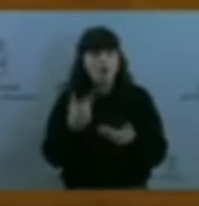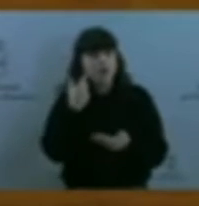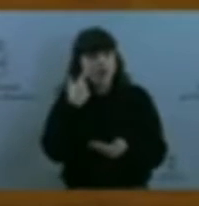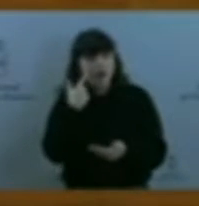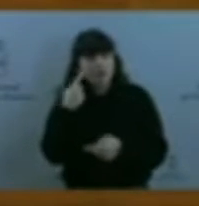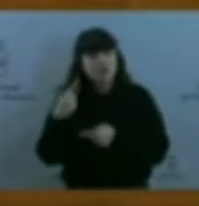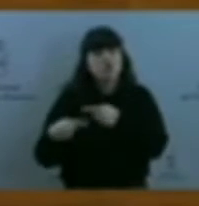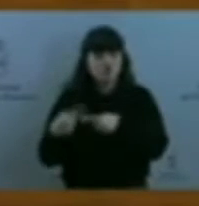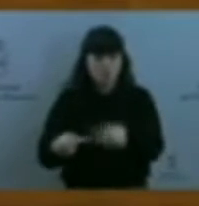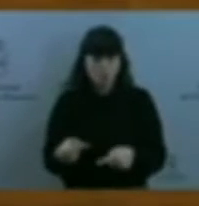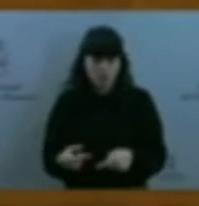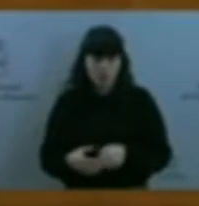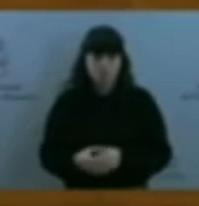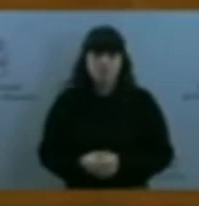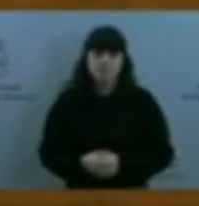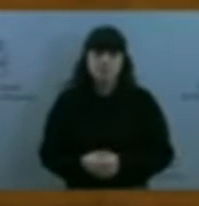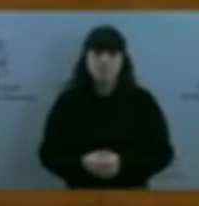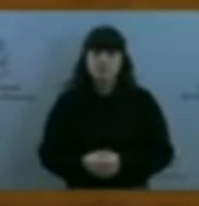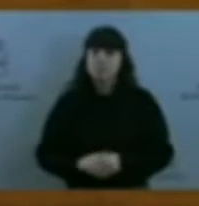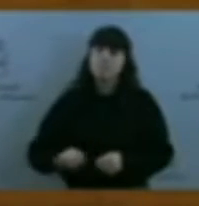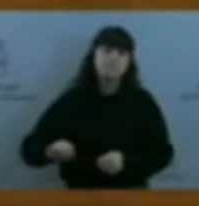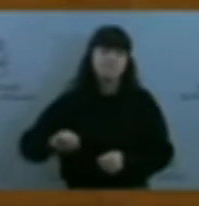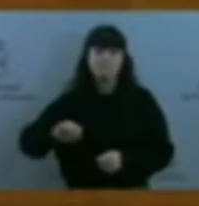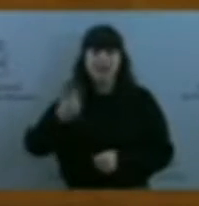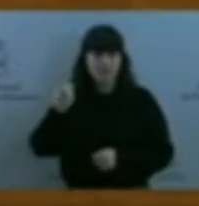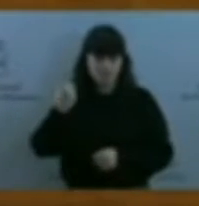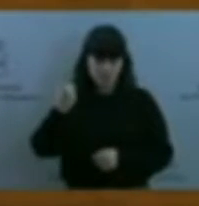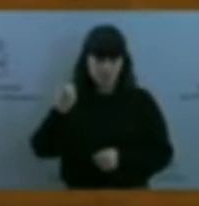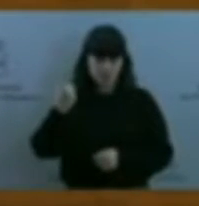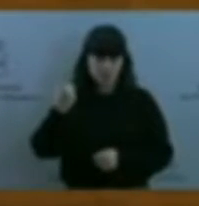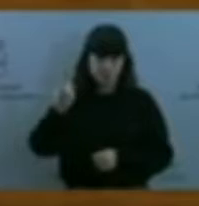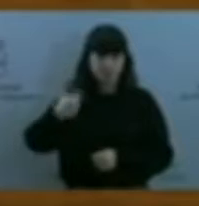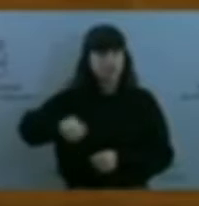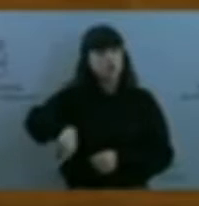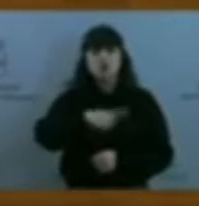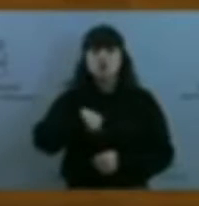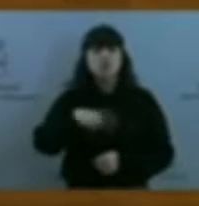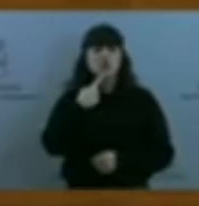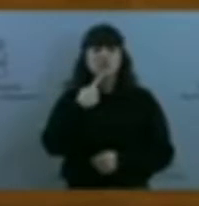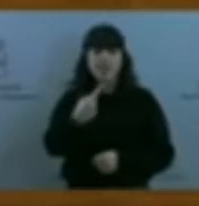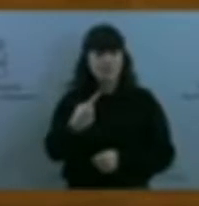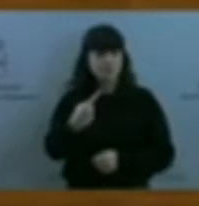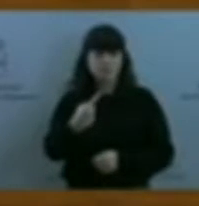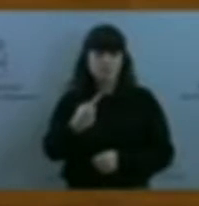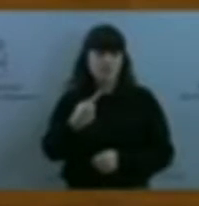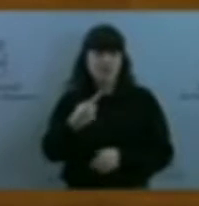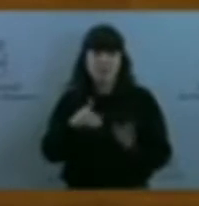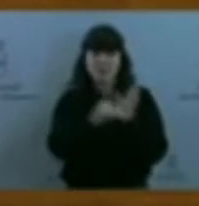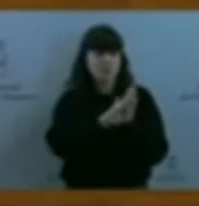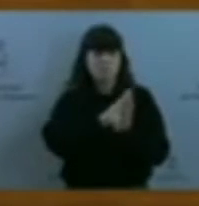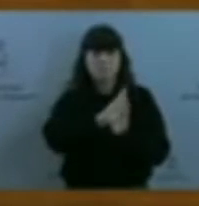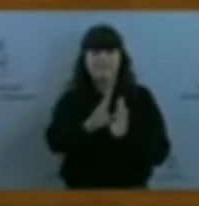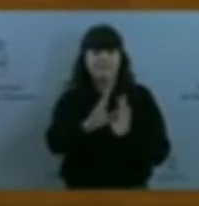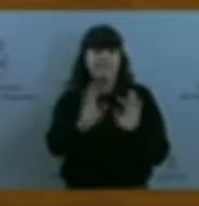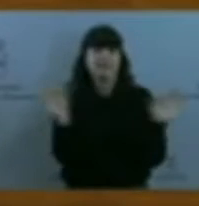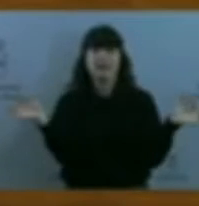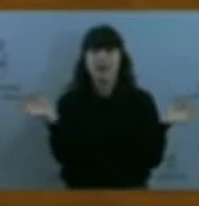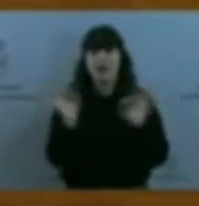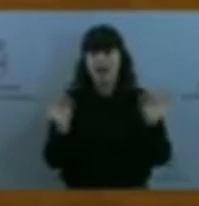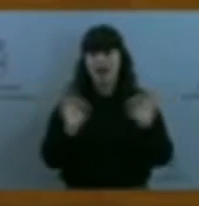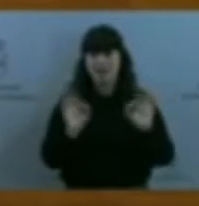Primero, podemos afirmar que los efectos del decreto han sido nulos en cuanto a la nula mejoría de la gestión de las listas de